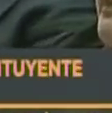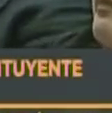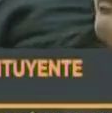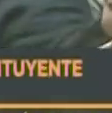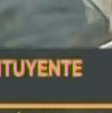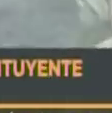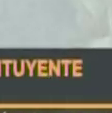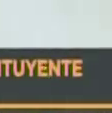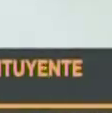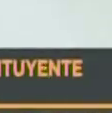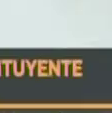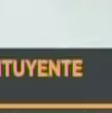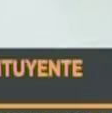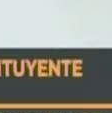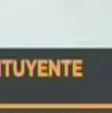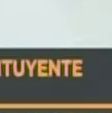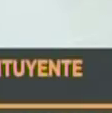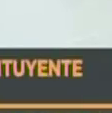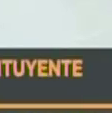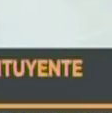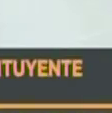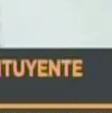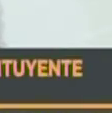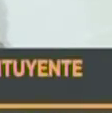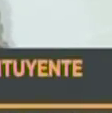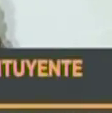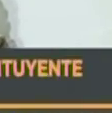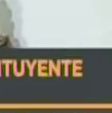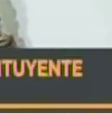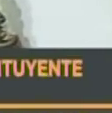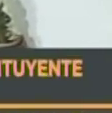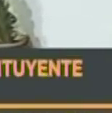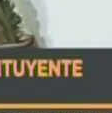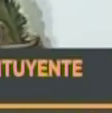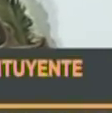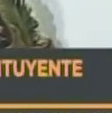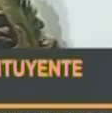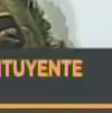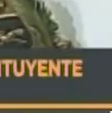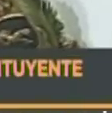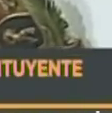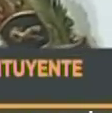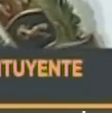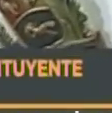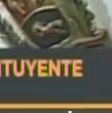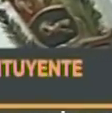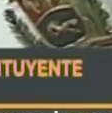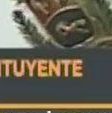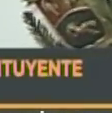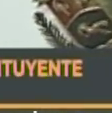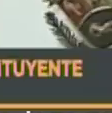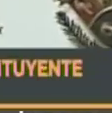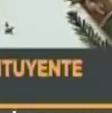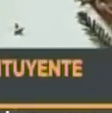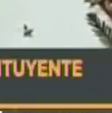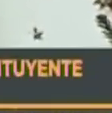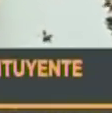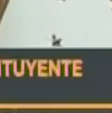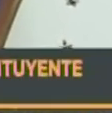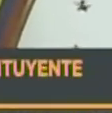bueno, estamos vendiéndola a buen precio, pues, y se está generando divisa, sin hablar del cacao y del café. Se